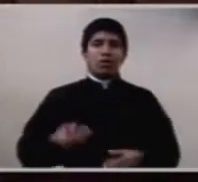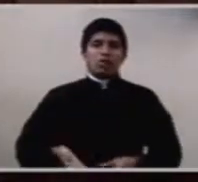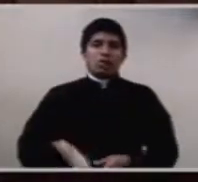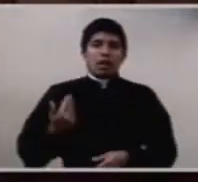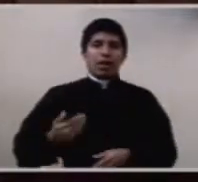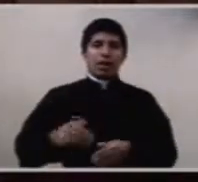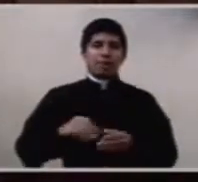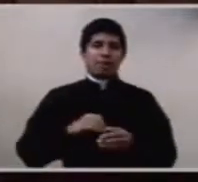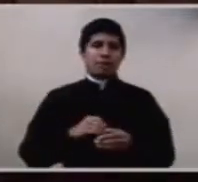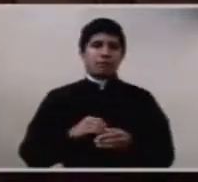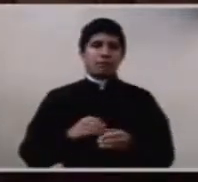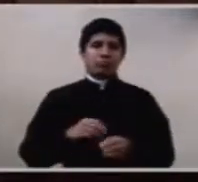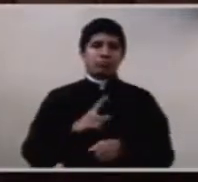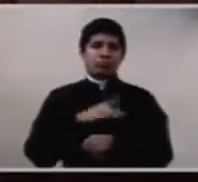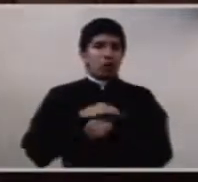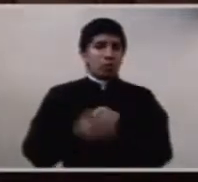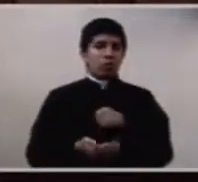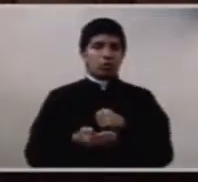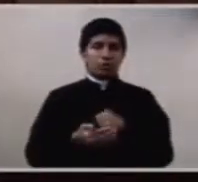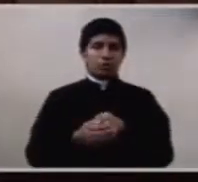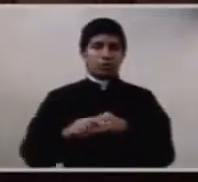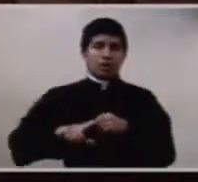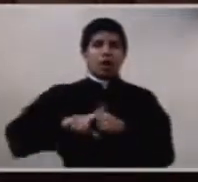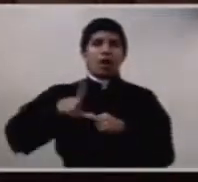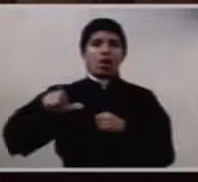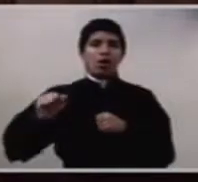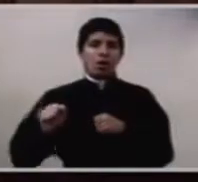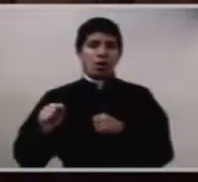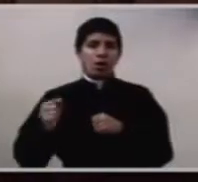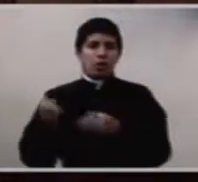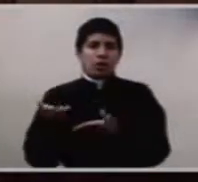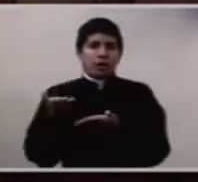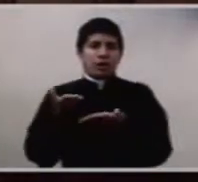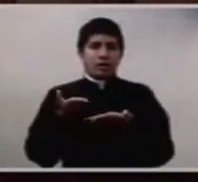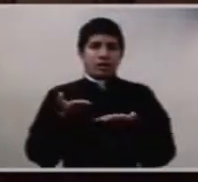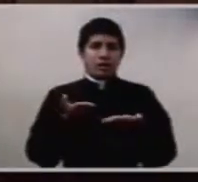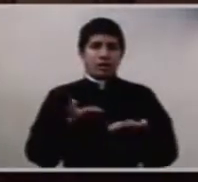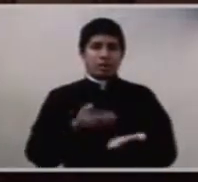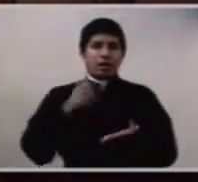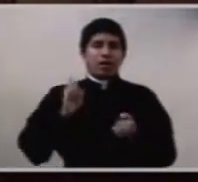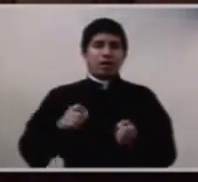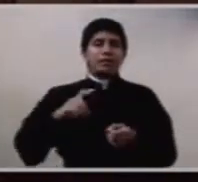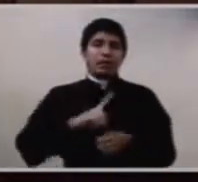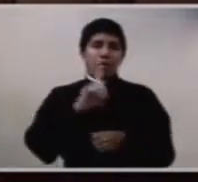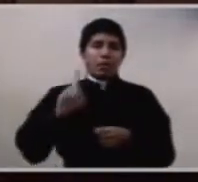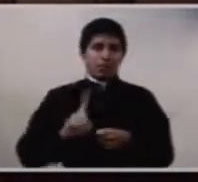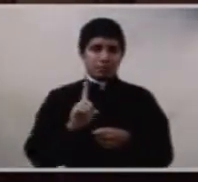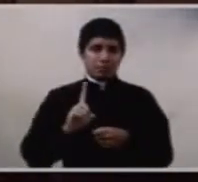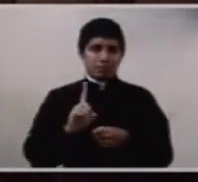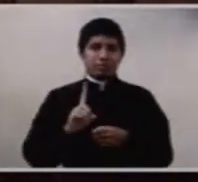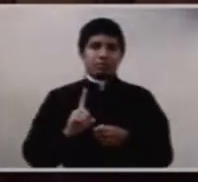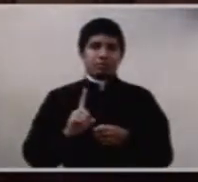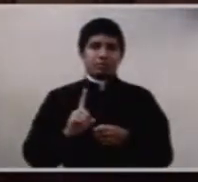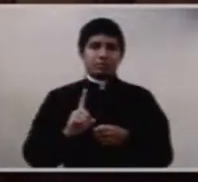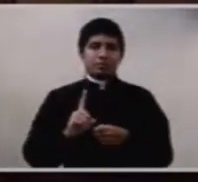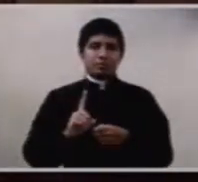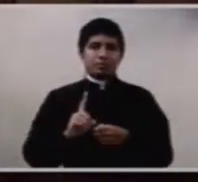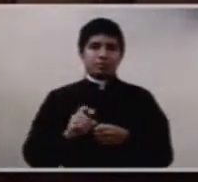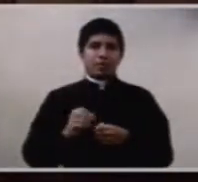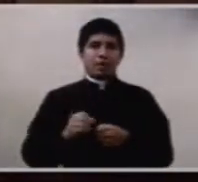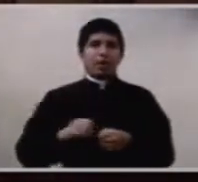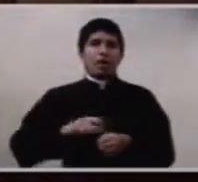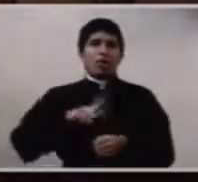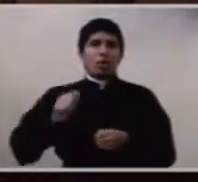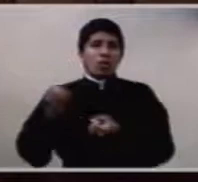de Jerusalén, después de que fue recibido el Domingo de Ramos y que seguramente